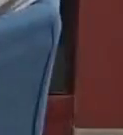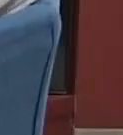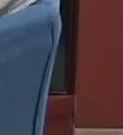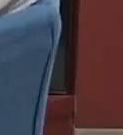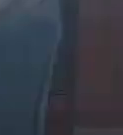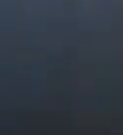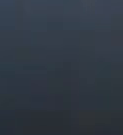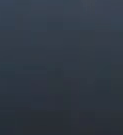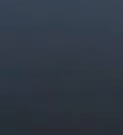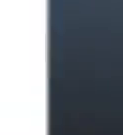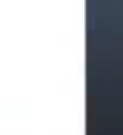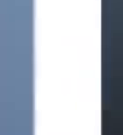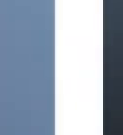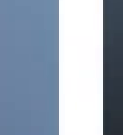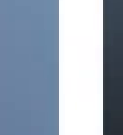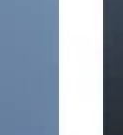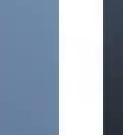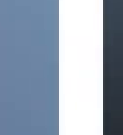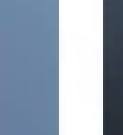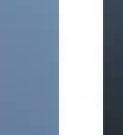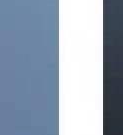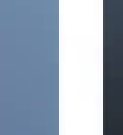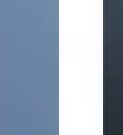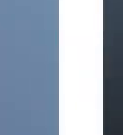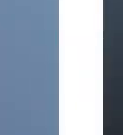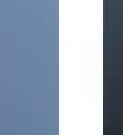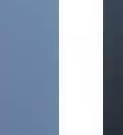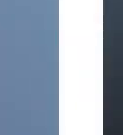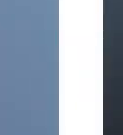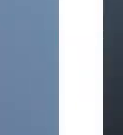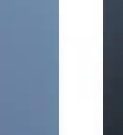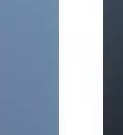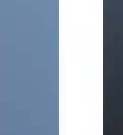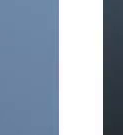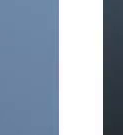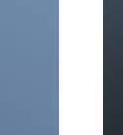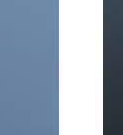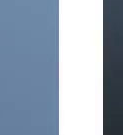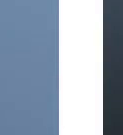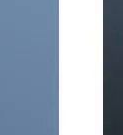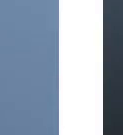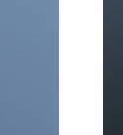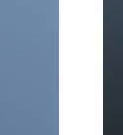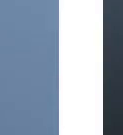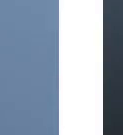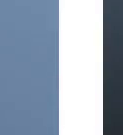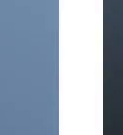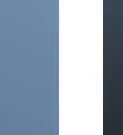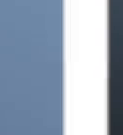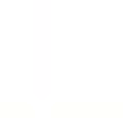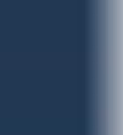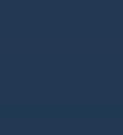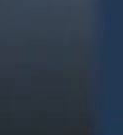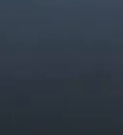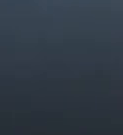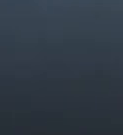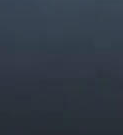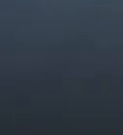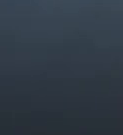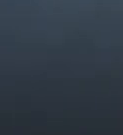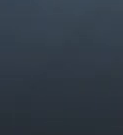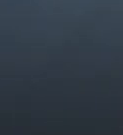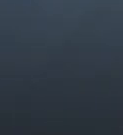pronto canal 9 bobo televisión presentó el